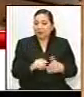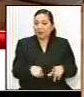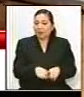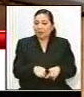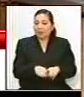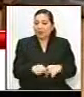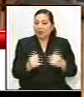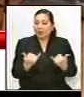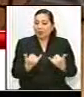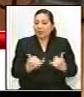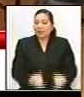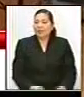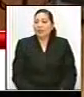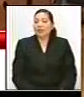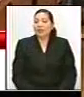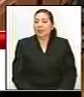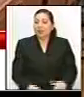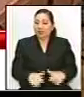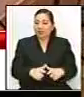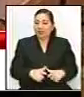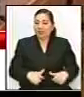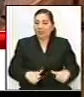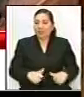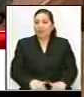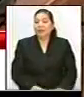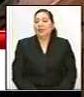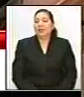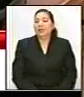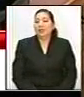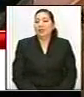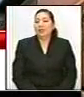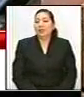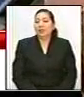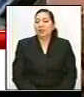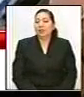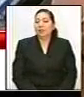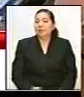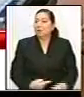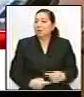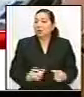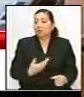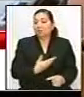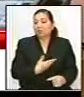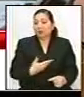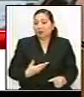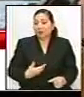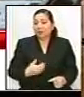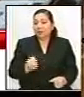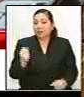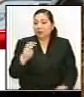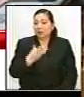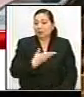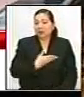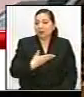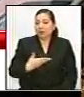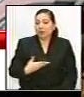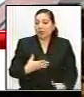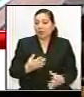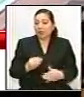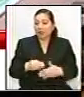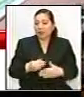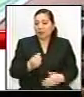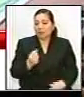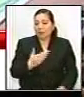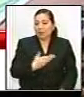he estado en esta sala. La verdad es que no ha venido el presidente, yo soy la vicepresidenta. Ellos quieren que siga